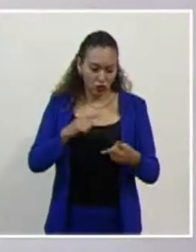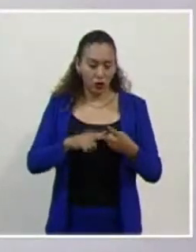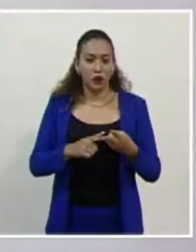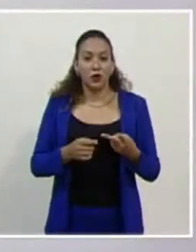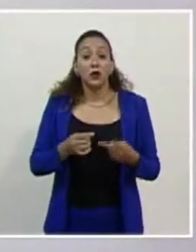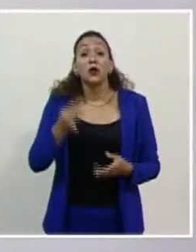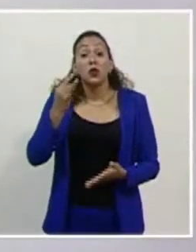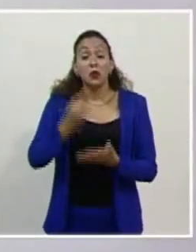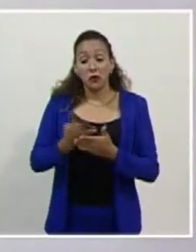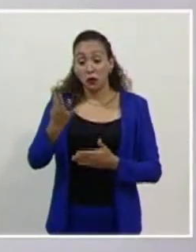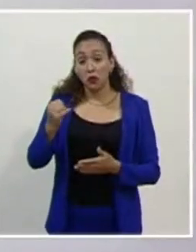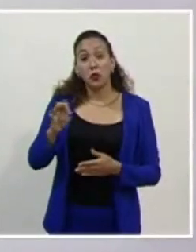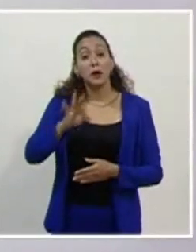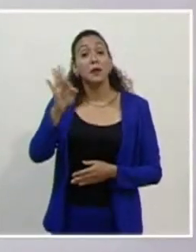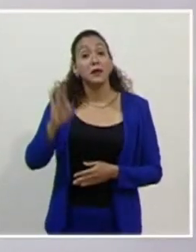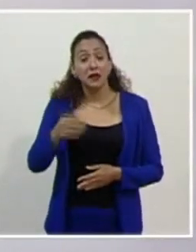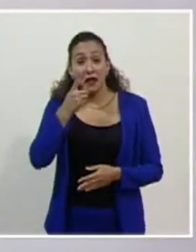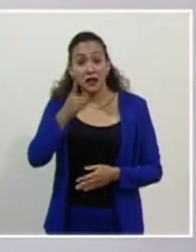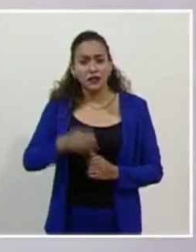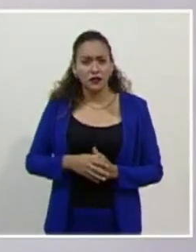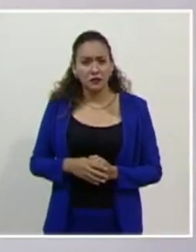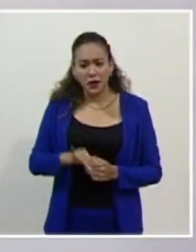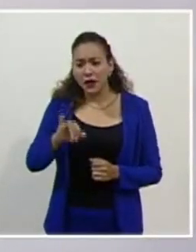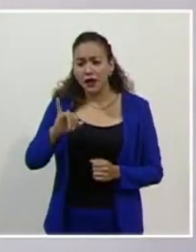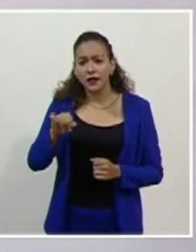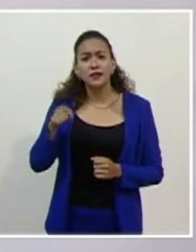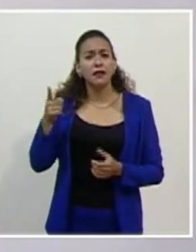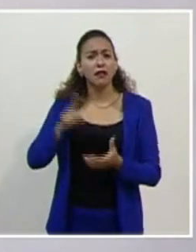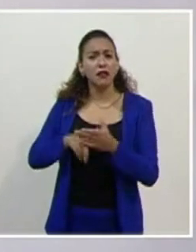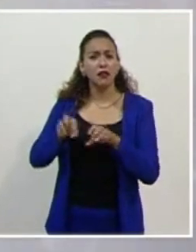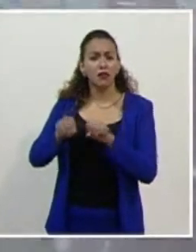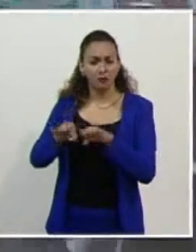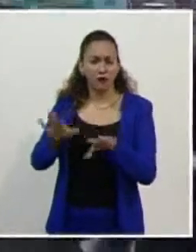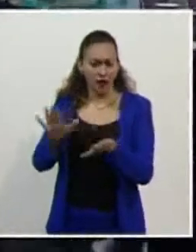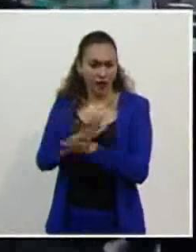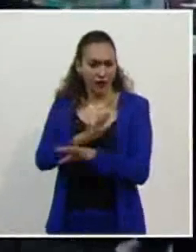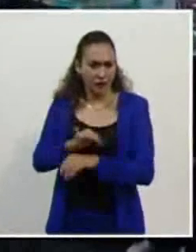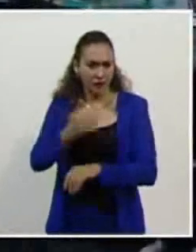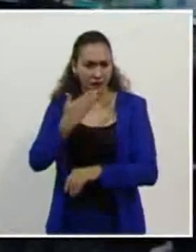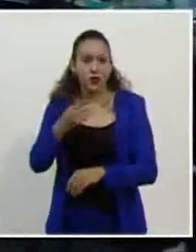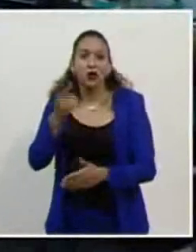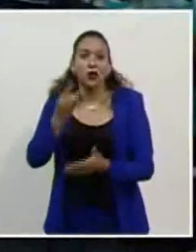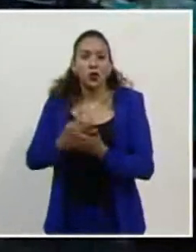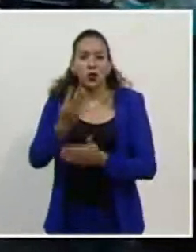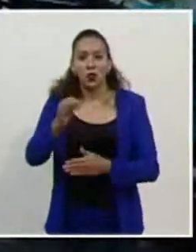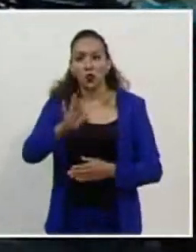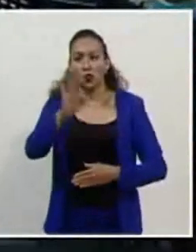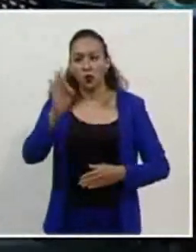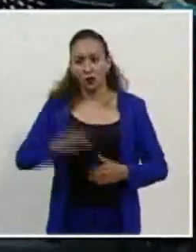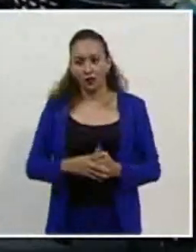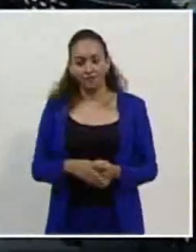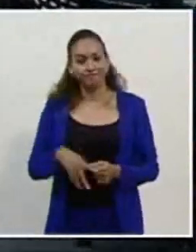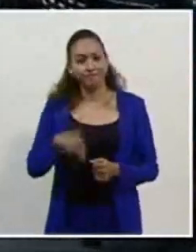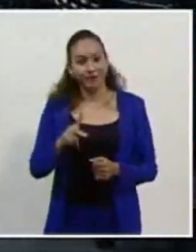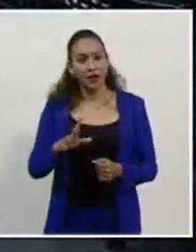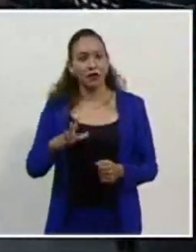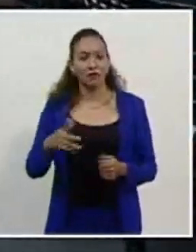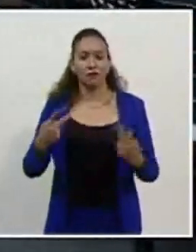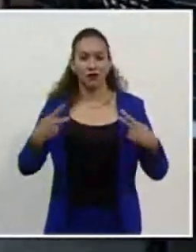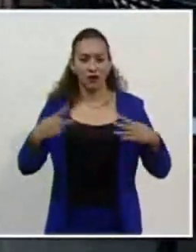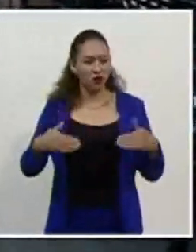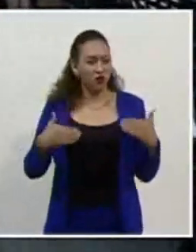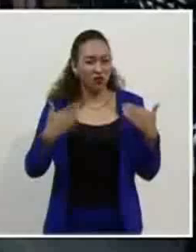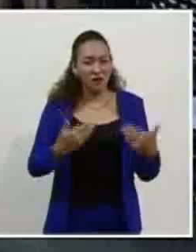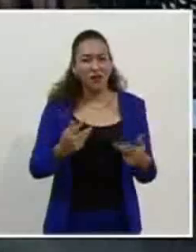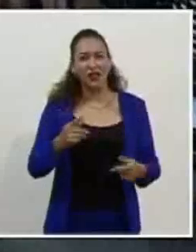el 9% mostró interés en la integración de los tribunales y la carrera judicial. Persiste la desconfianza en las autoridades.